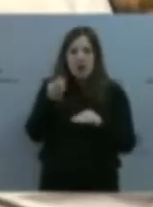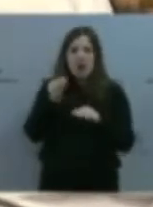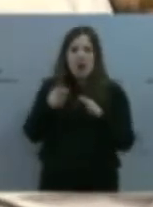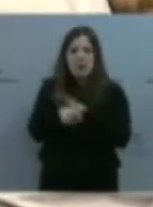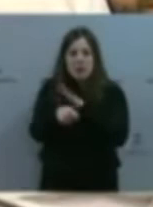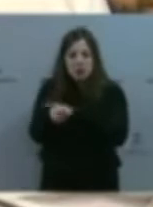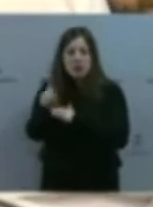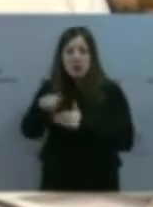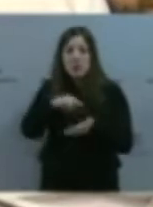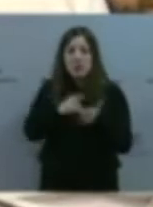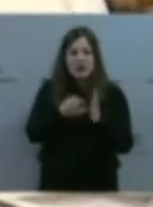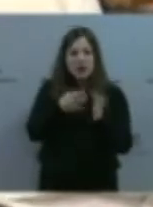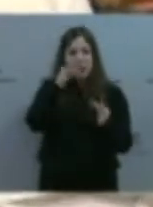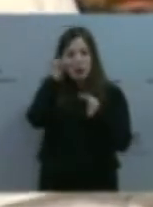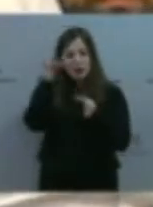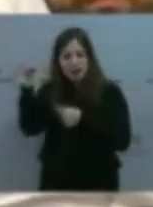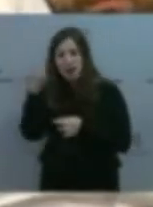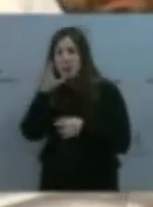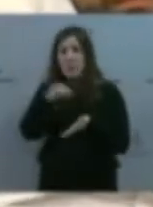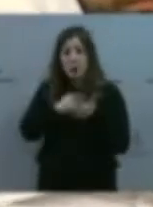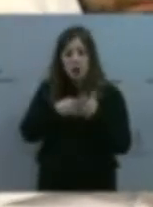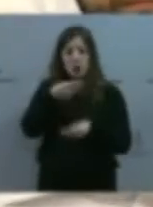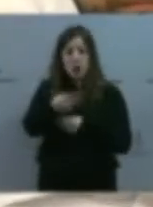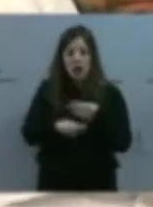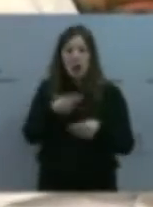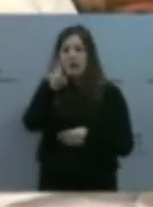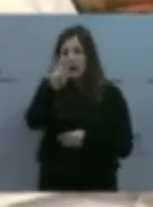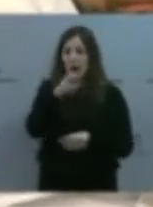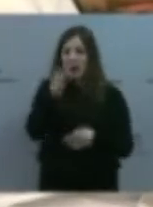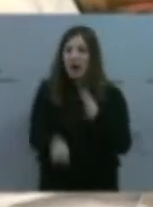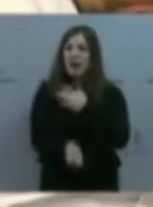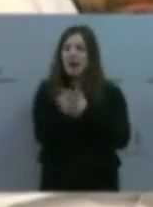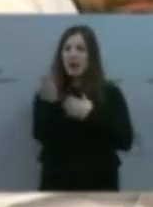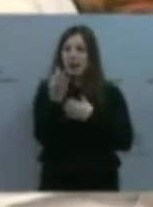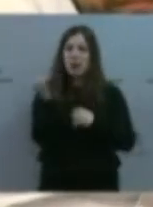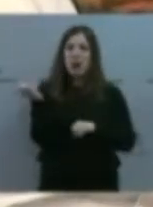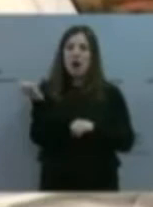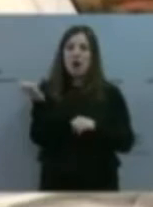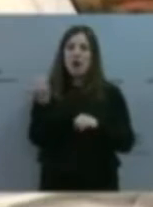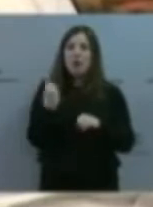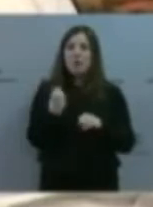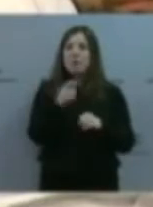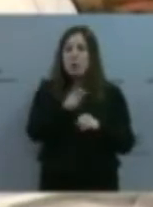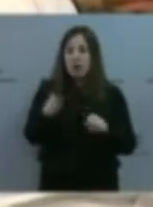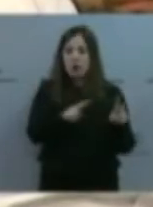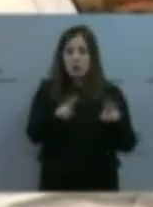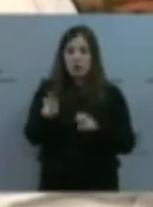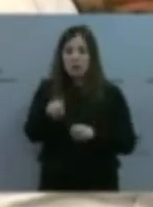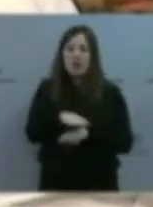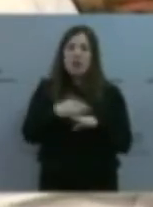a cabo sirvan para crear nuevos focos de empleo y fijar población. Y es fundamental, además, hacerlo cuanto antes, porque los plazos